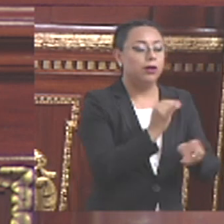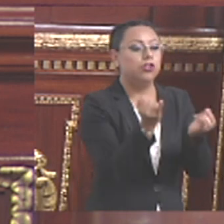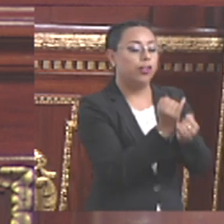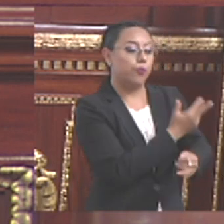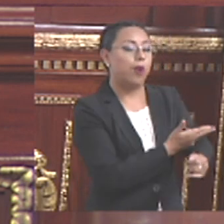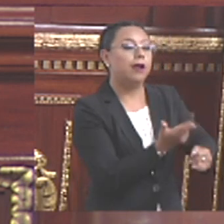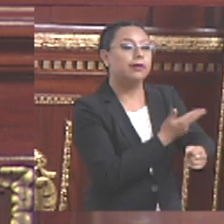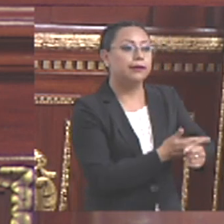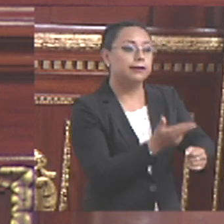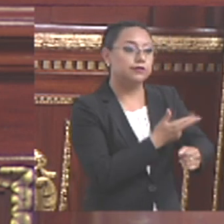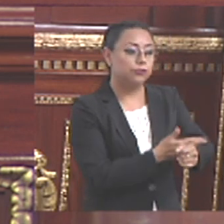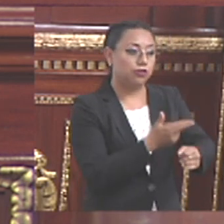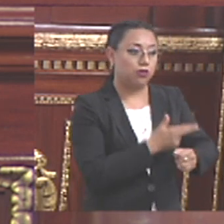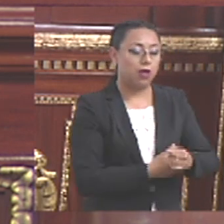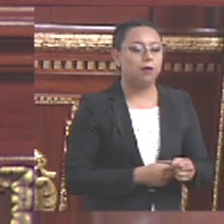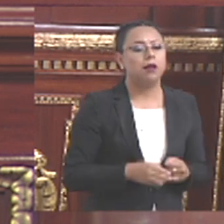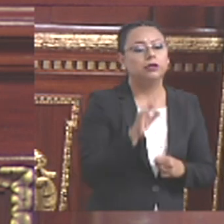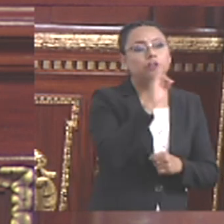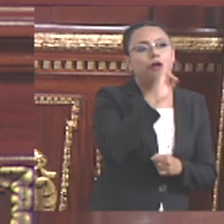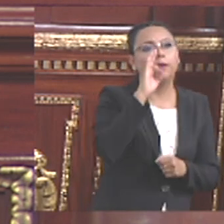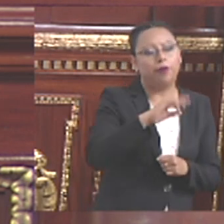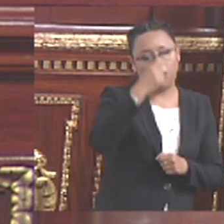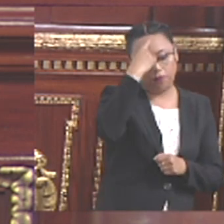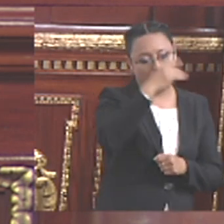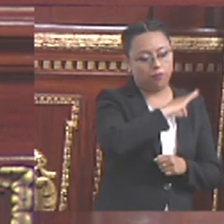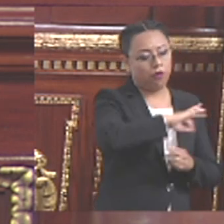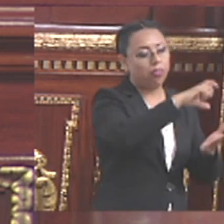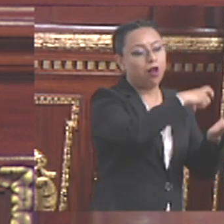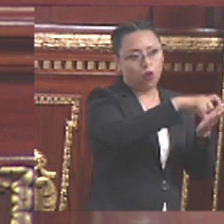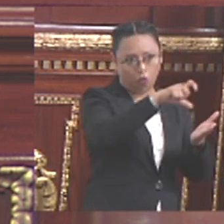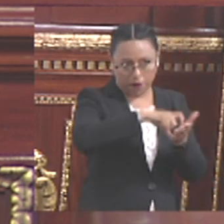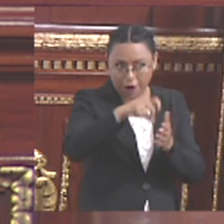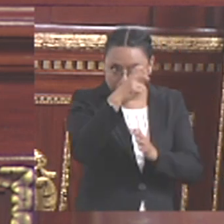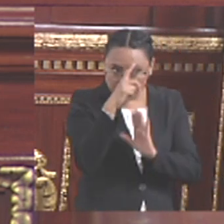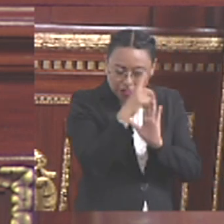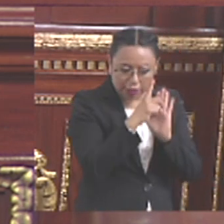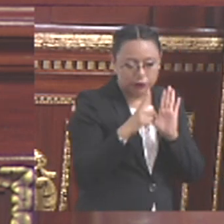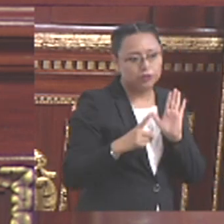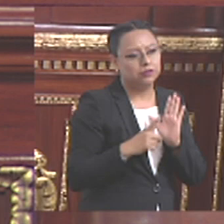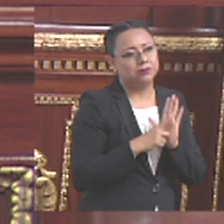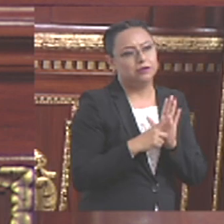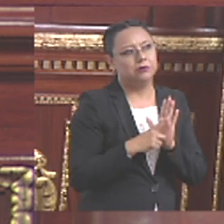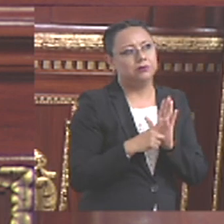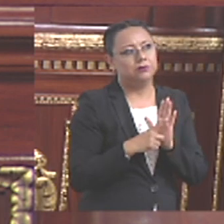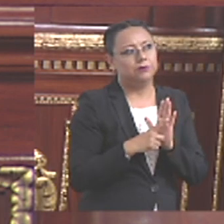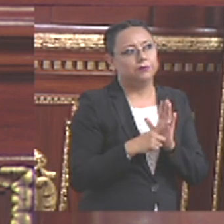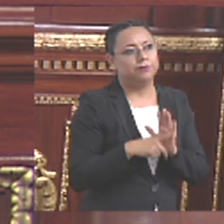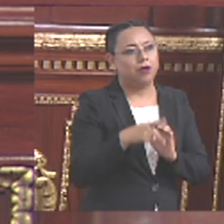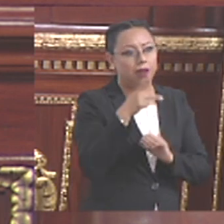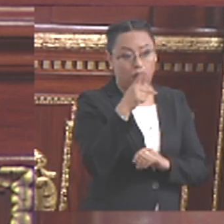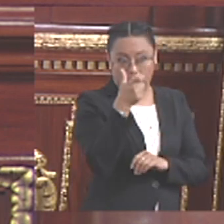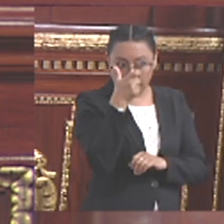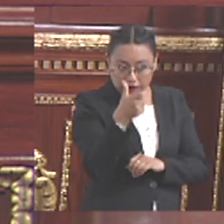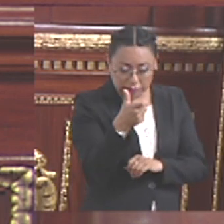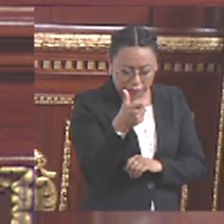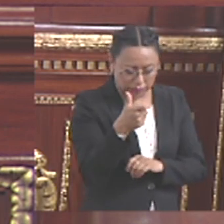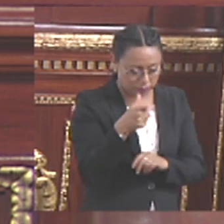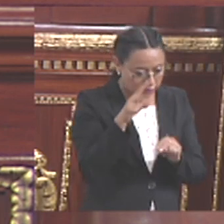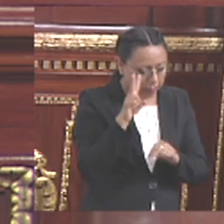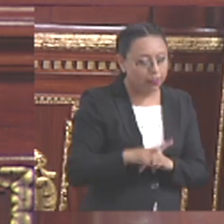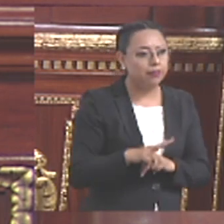comillas, descuentos para la adquisición de los mismos a muy por debajo del costo original